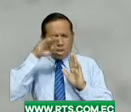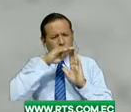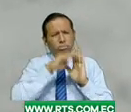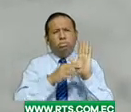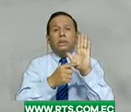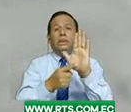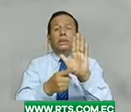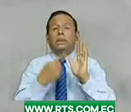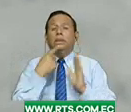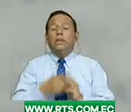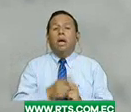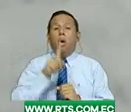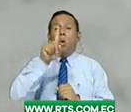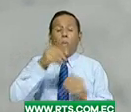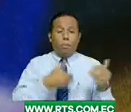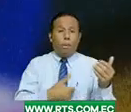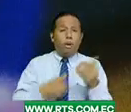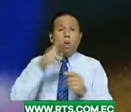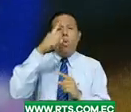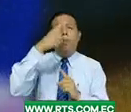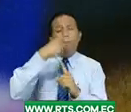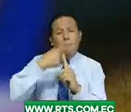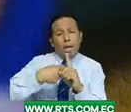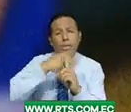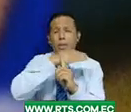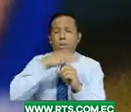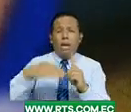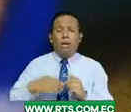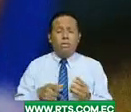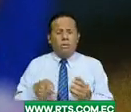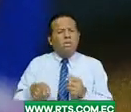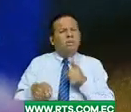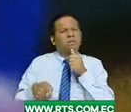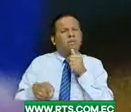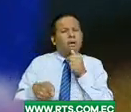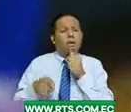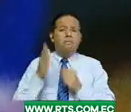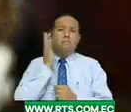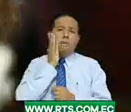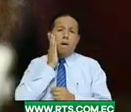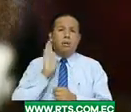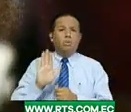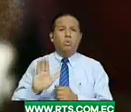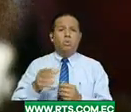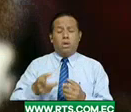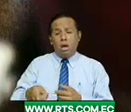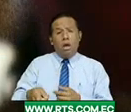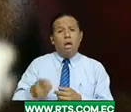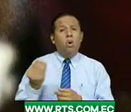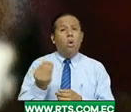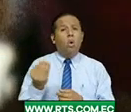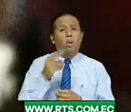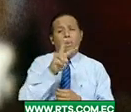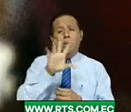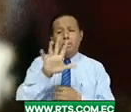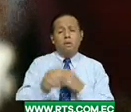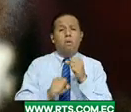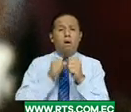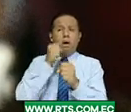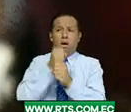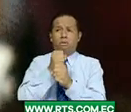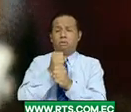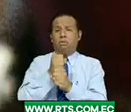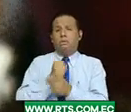de 1 mes y medio de nacido. La autora de sus heridas es su propia madre, una joven de 25 años de